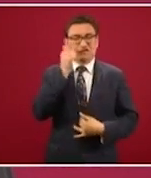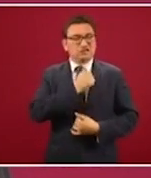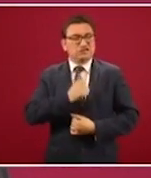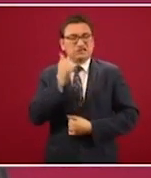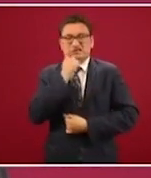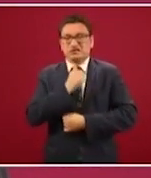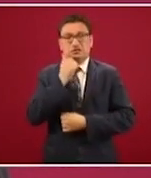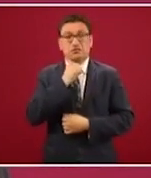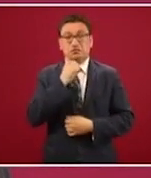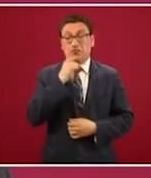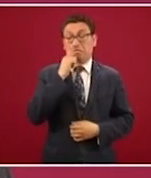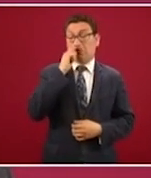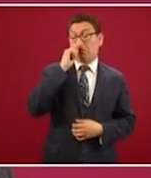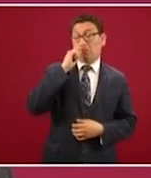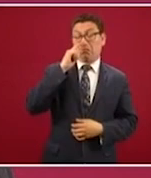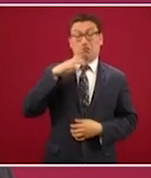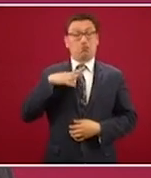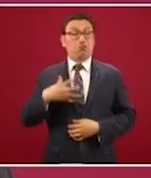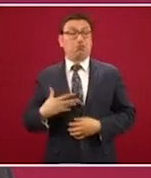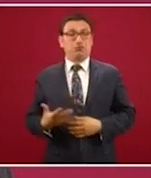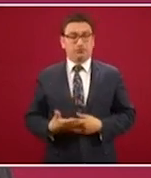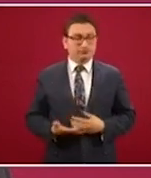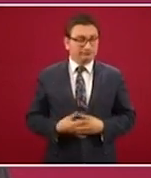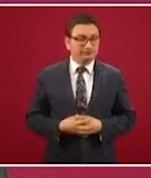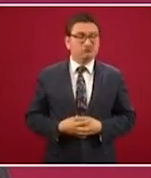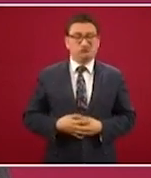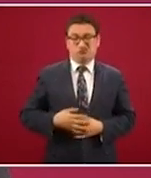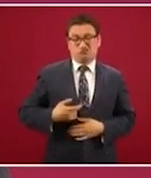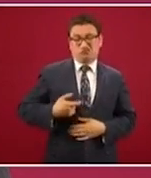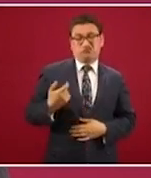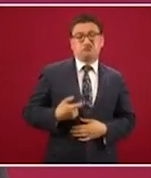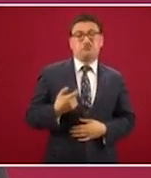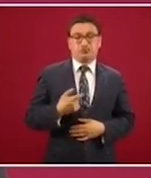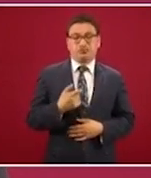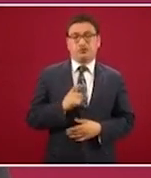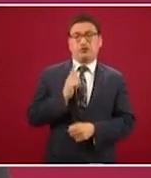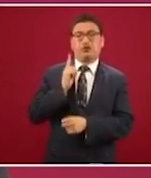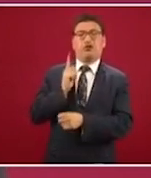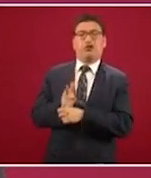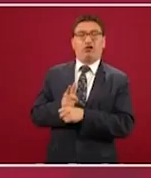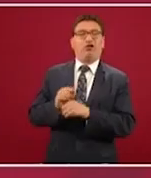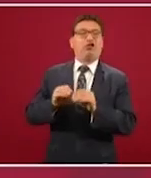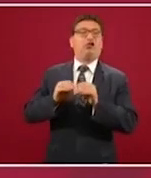es prepotente. Se le nota a leguas,